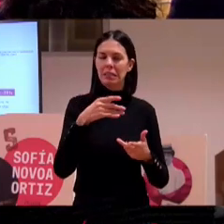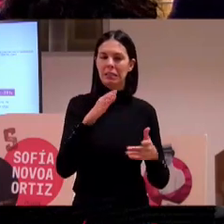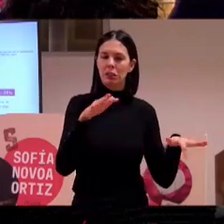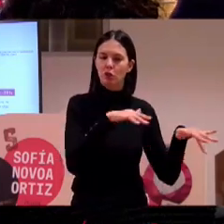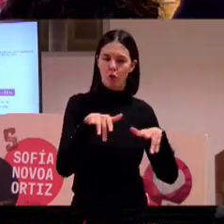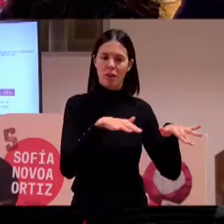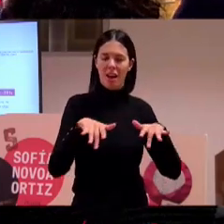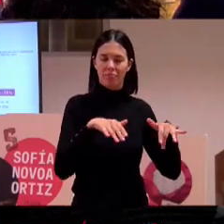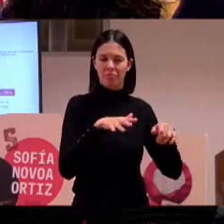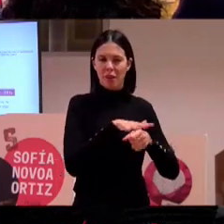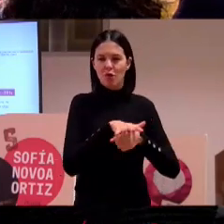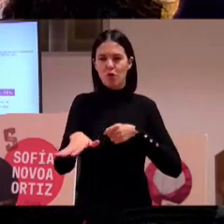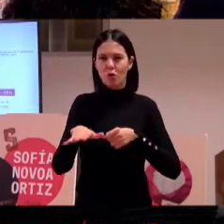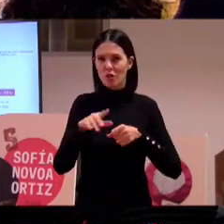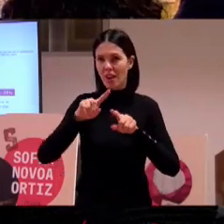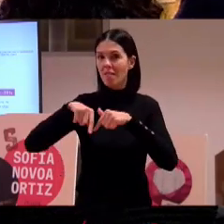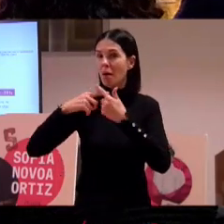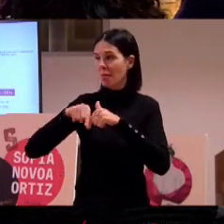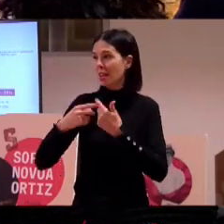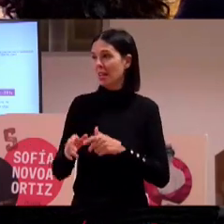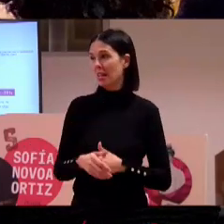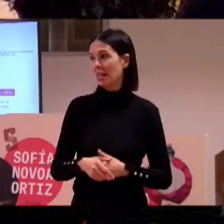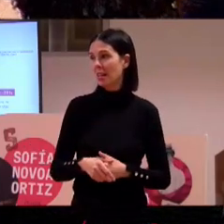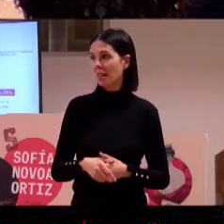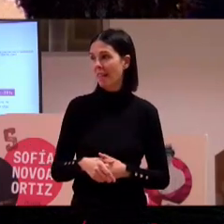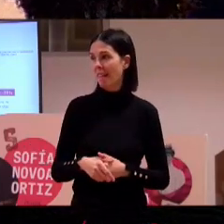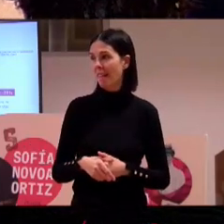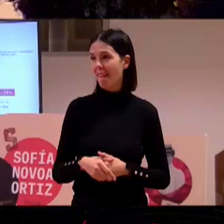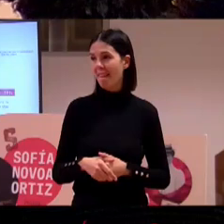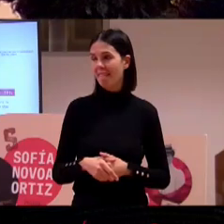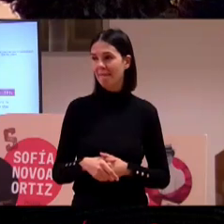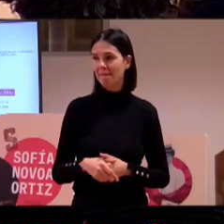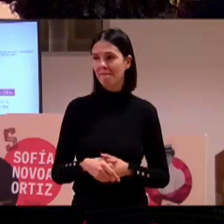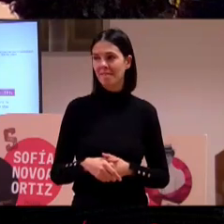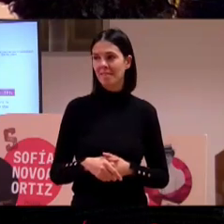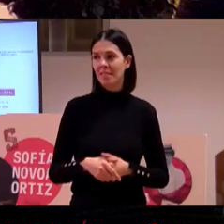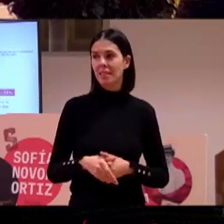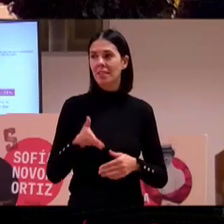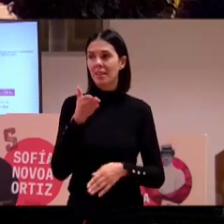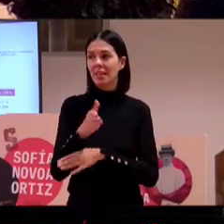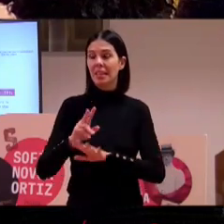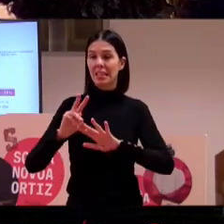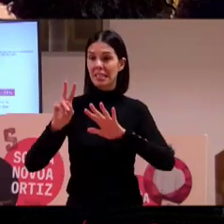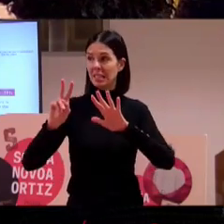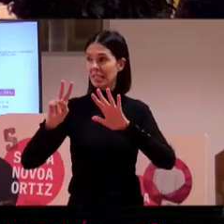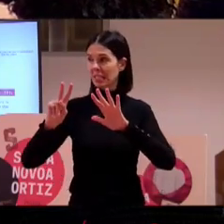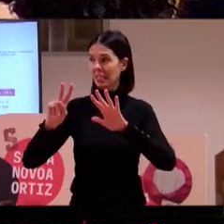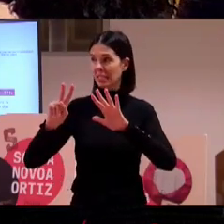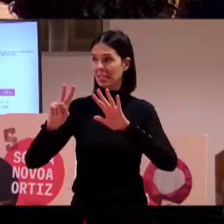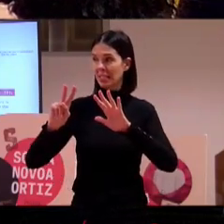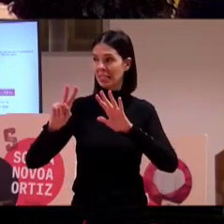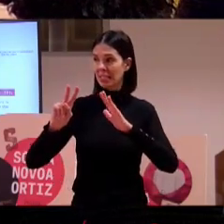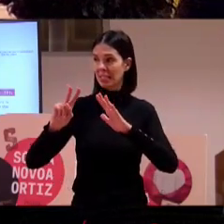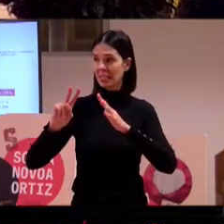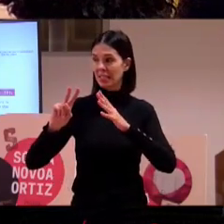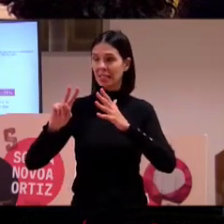sí. Para sí, otras sí. Mujeres de la familia. Pues de ir a las Seven Sisters, uh-huh. En mi familia hay cuatro. La primera